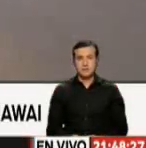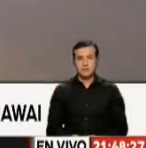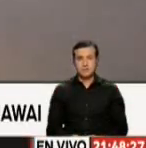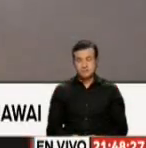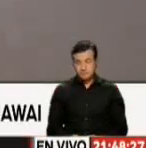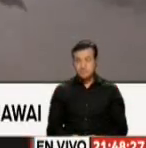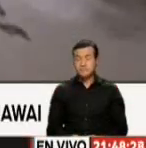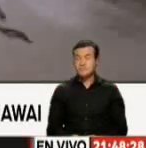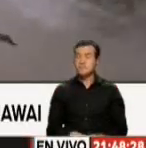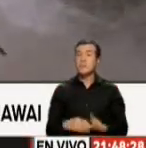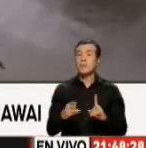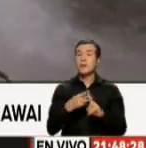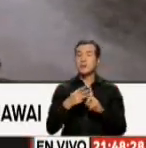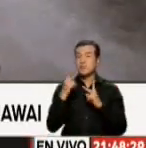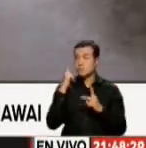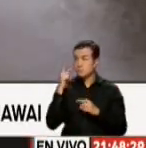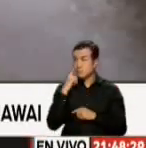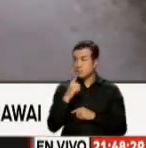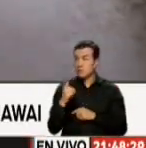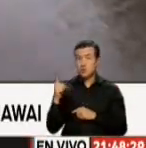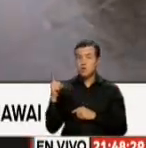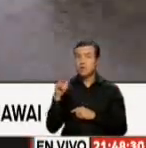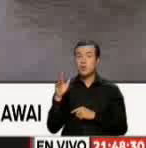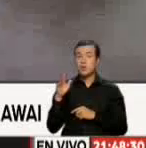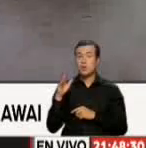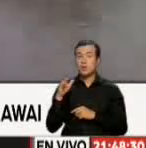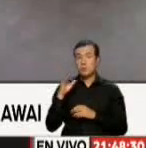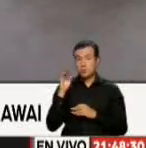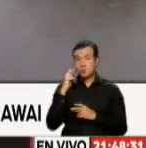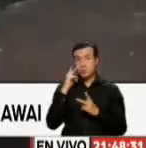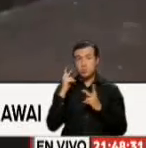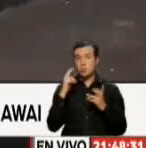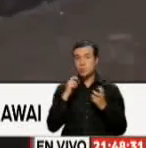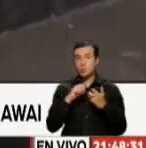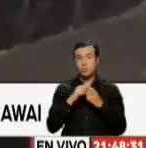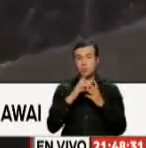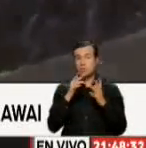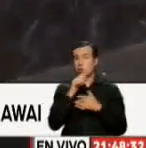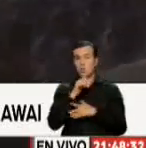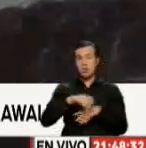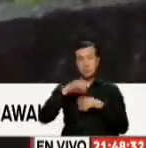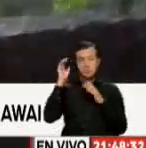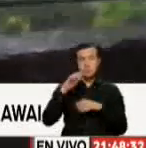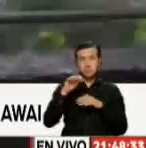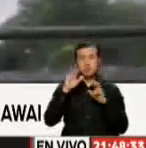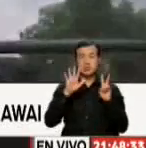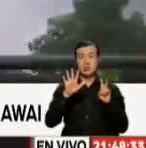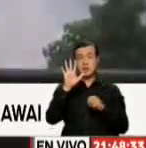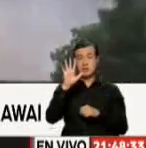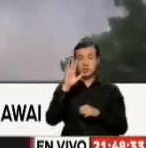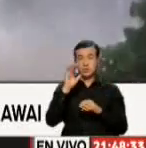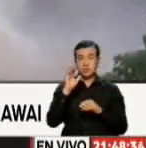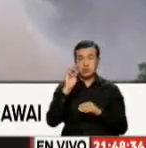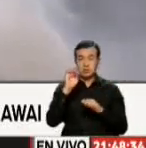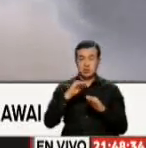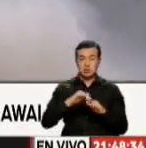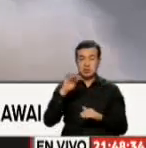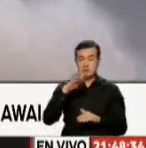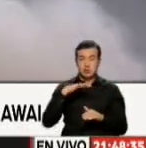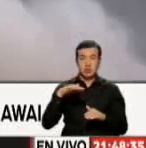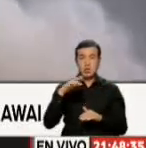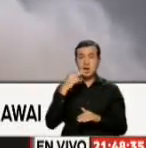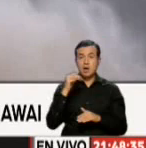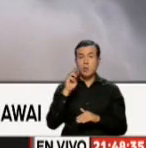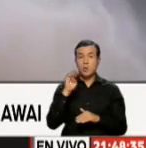A través de redes sociales se revelan las primeras imágenes de los efectos causados por las fuertes lluvias que exceden los 75 centímetros en el archipiélago de